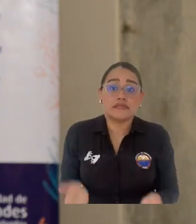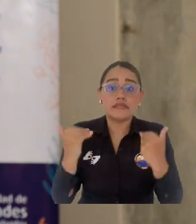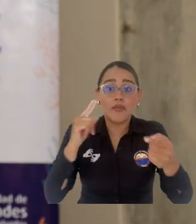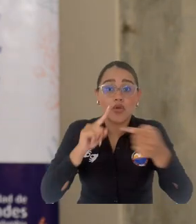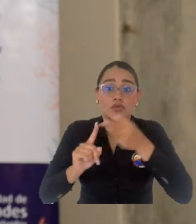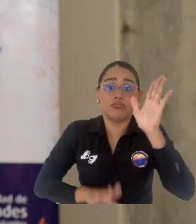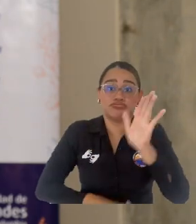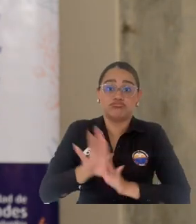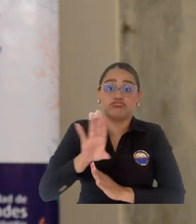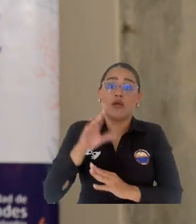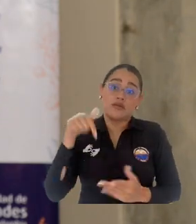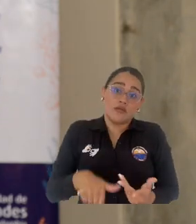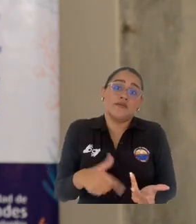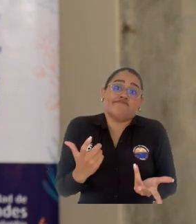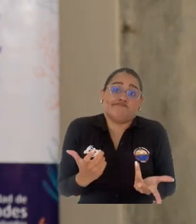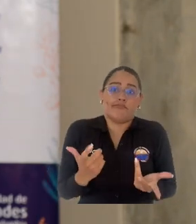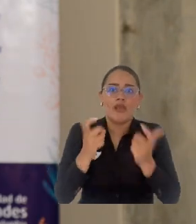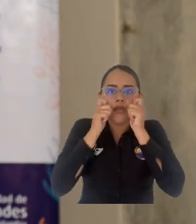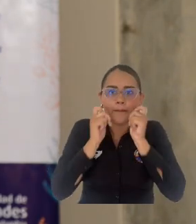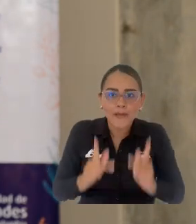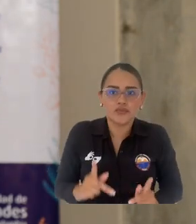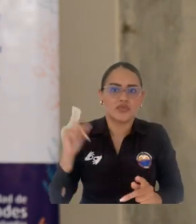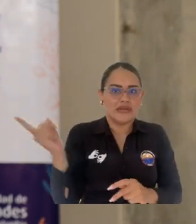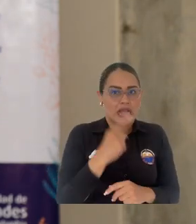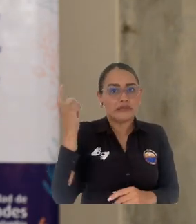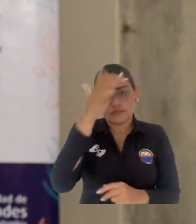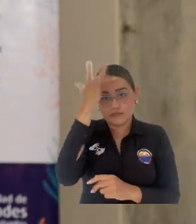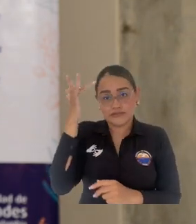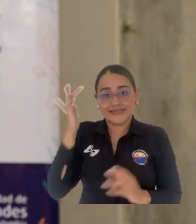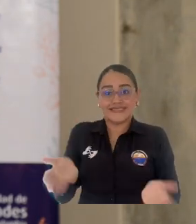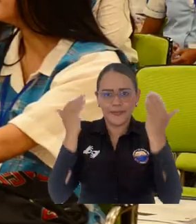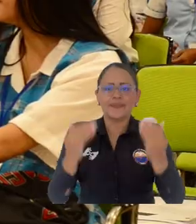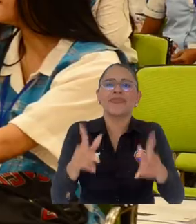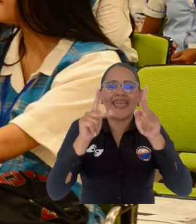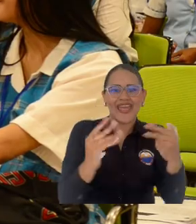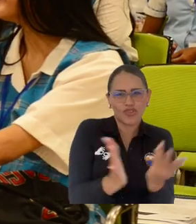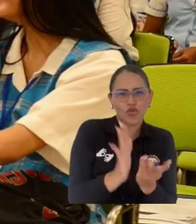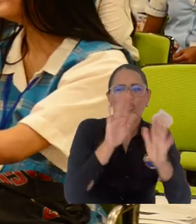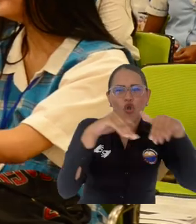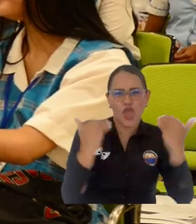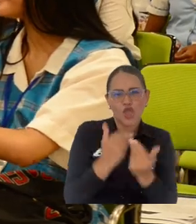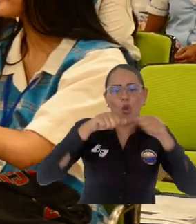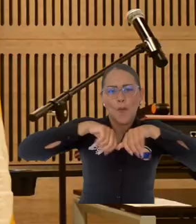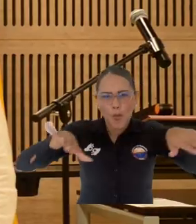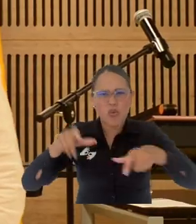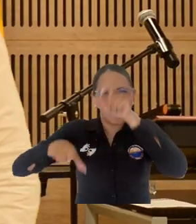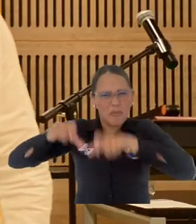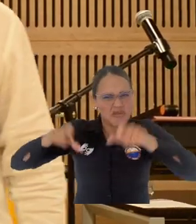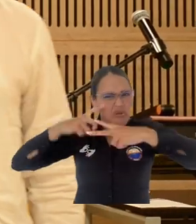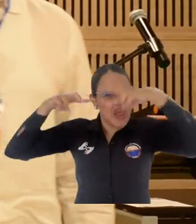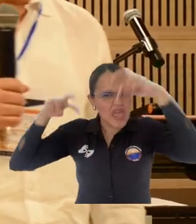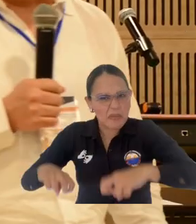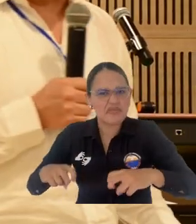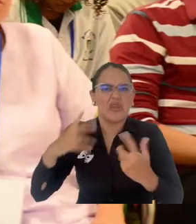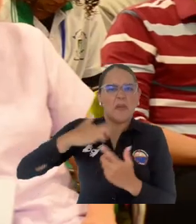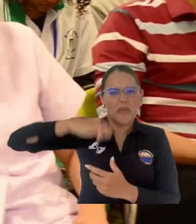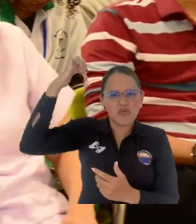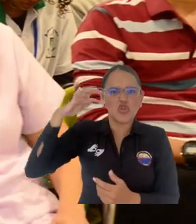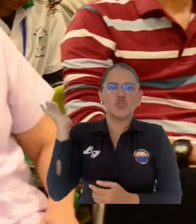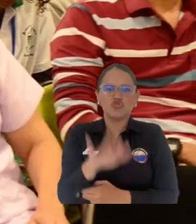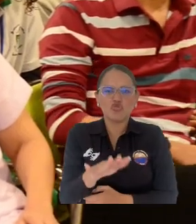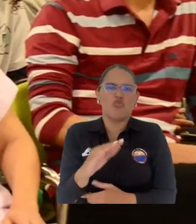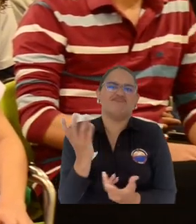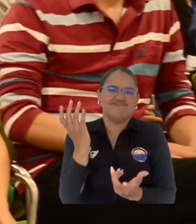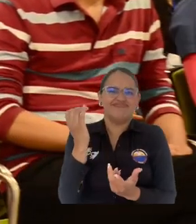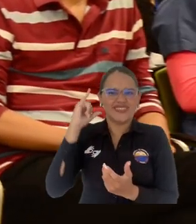sino que es un avance para la humanidad y, por supuesto, la salud mental. Estudiantes de colegios públicos, investigadores y profesionales del